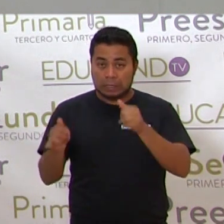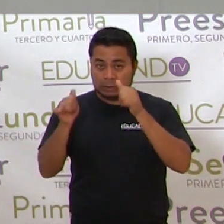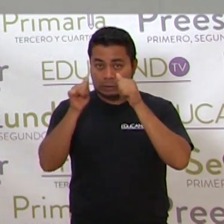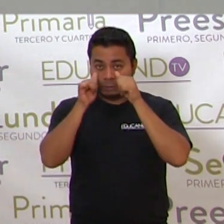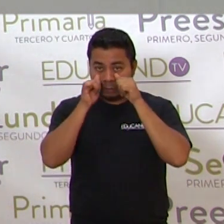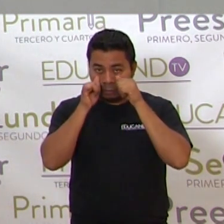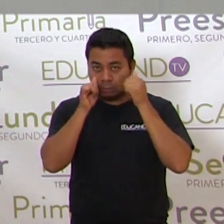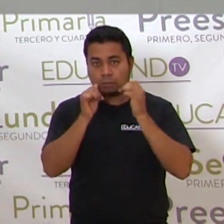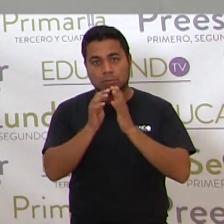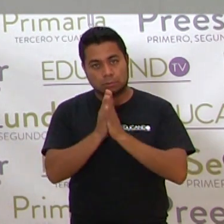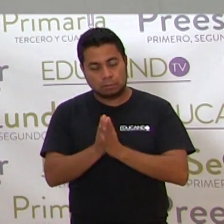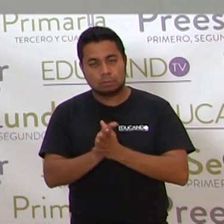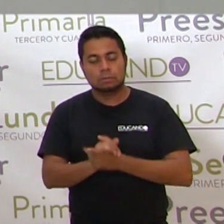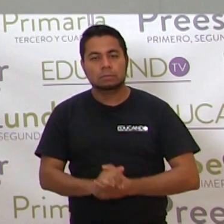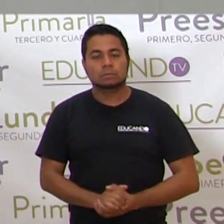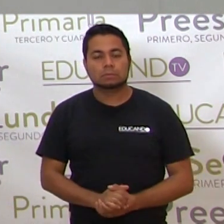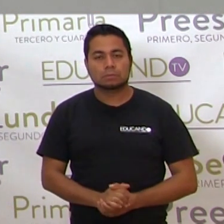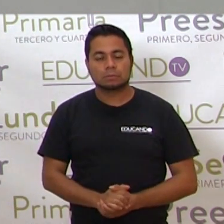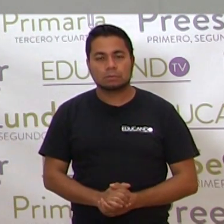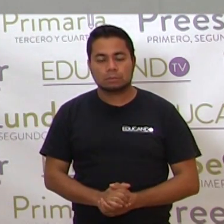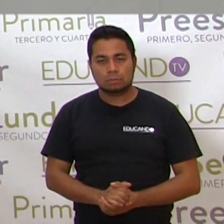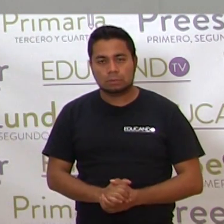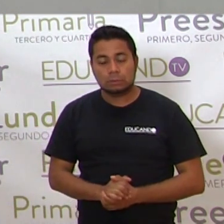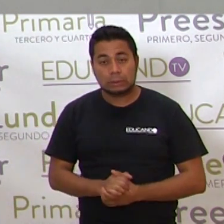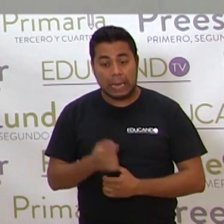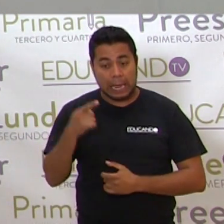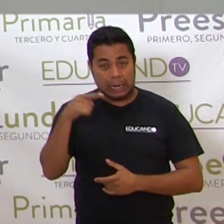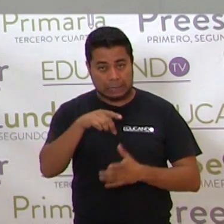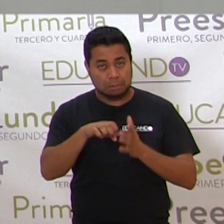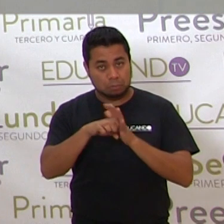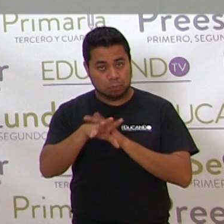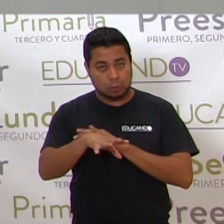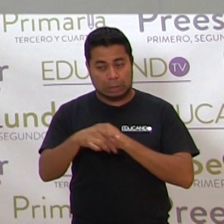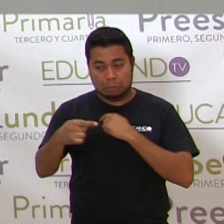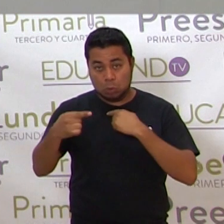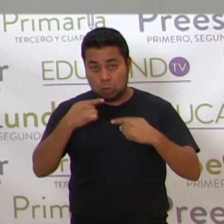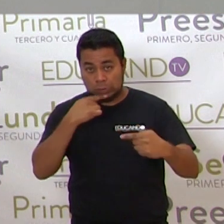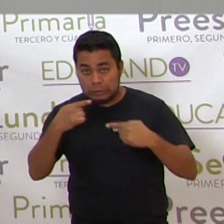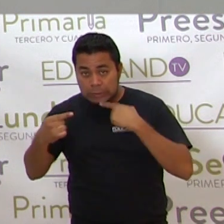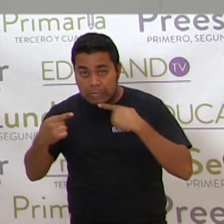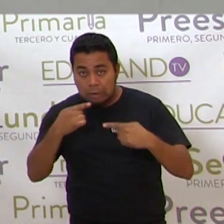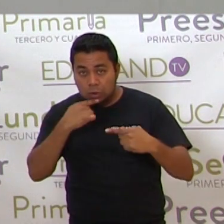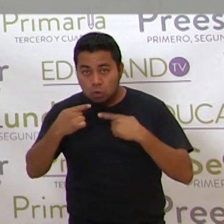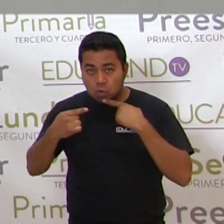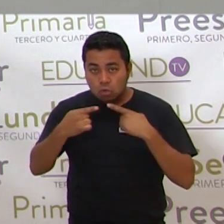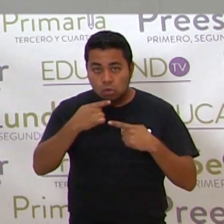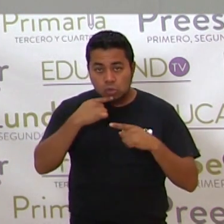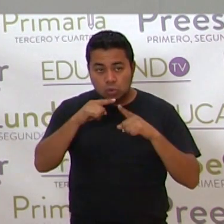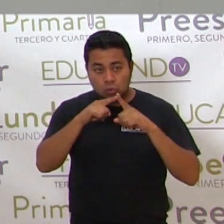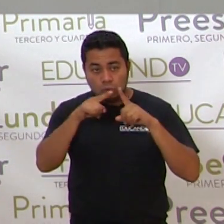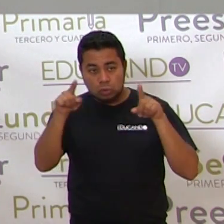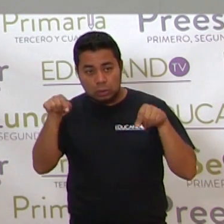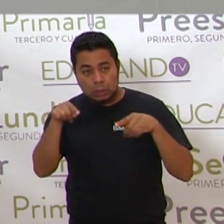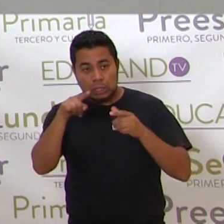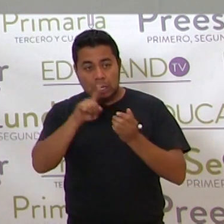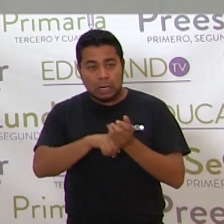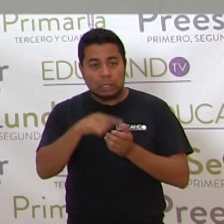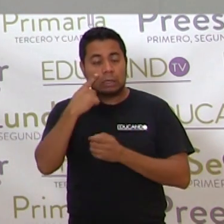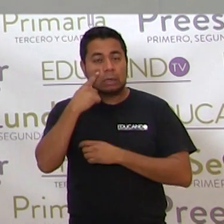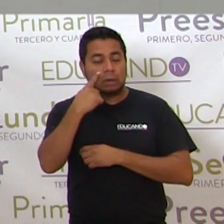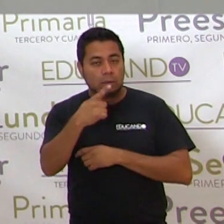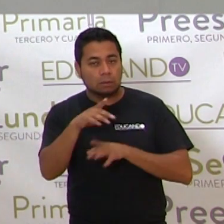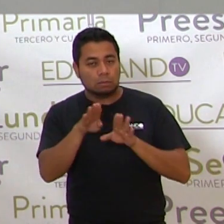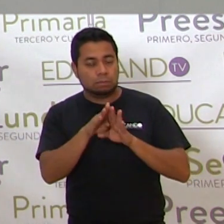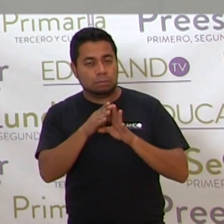atención. En esta parte del parlamento, cada uno de estas